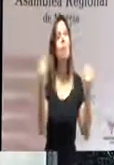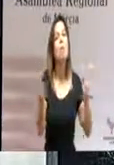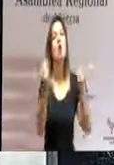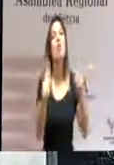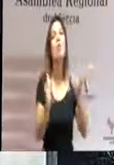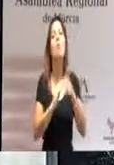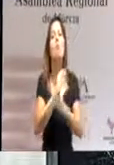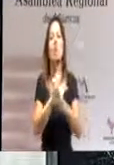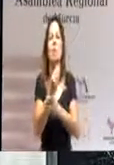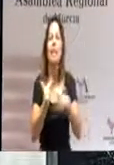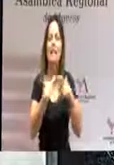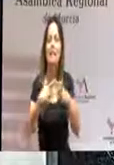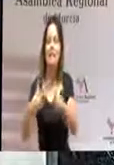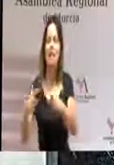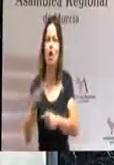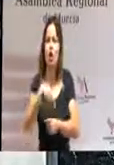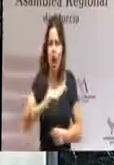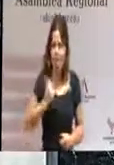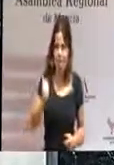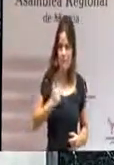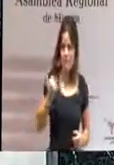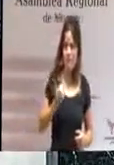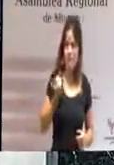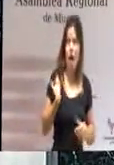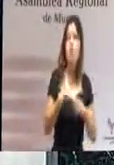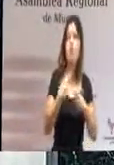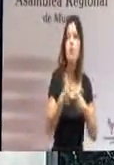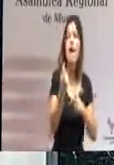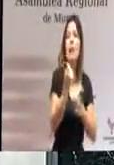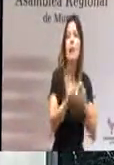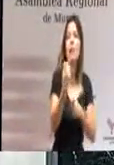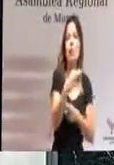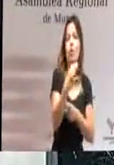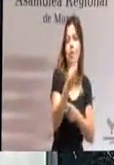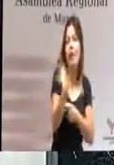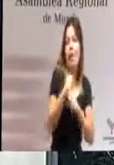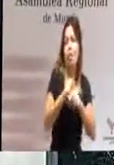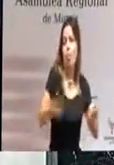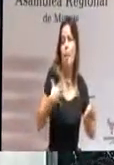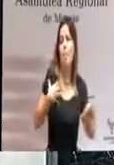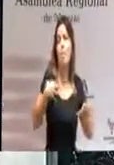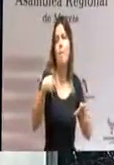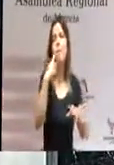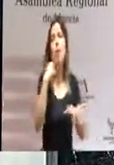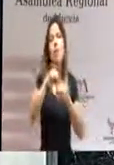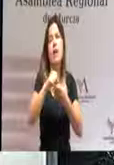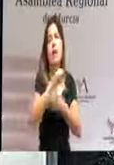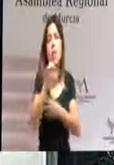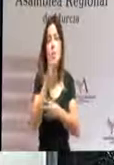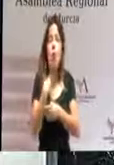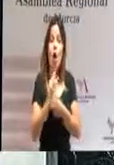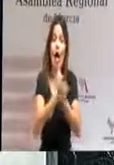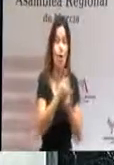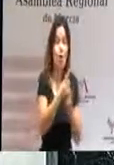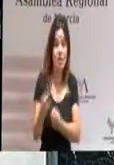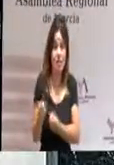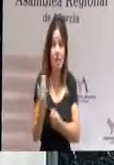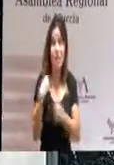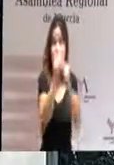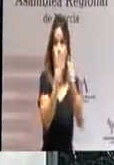productividad sectorial. Hay que aprovechar la política monetaria expansiva del Banco Central Europeo para abordar los cambios necesarios en el